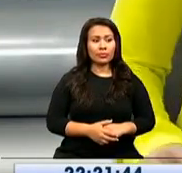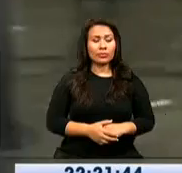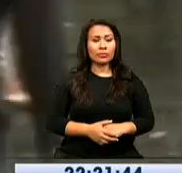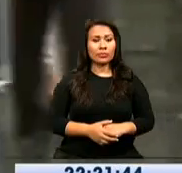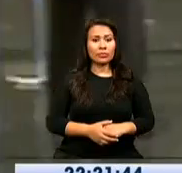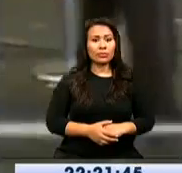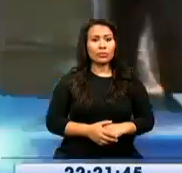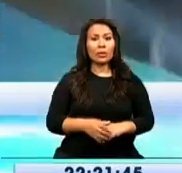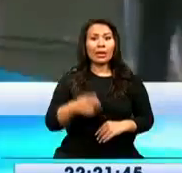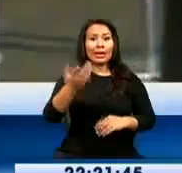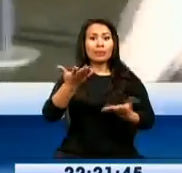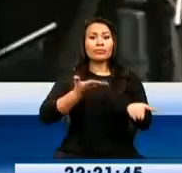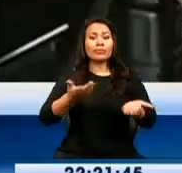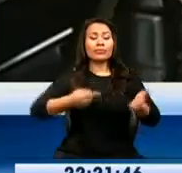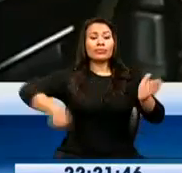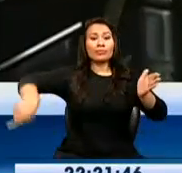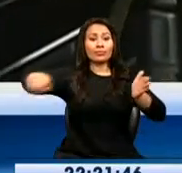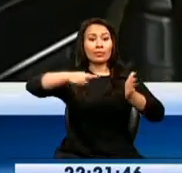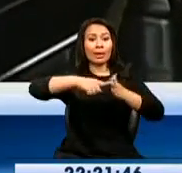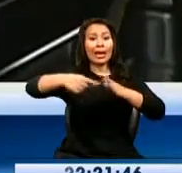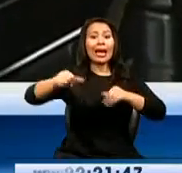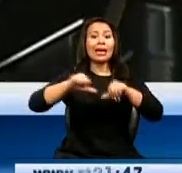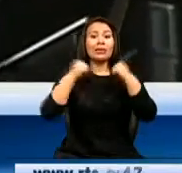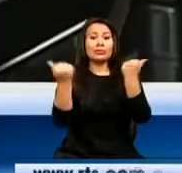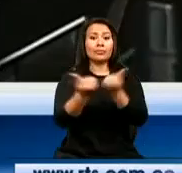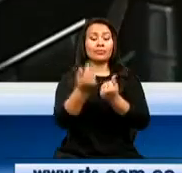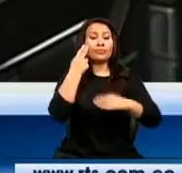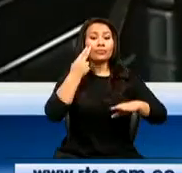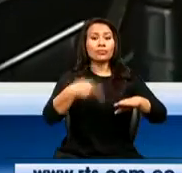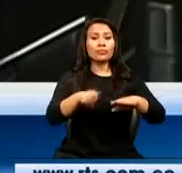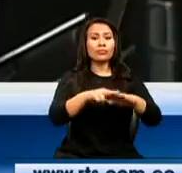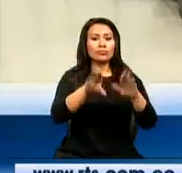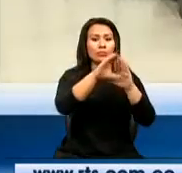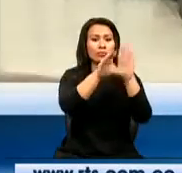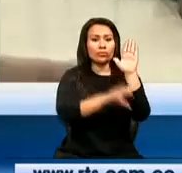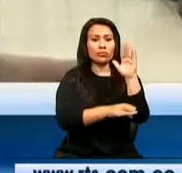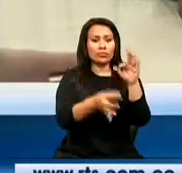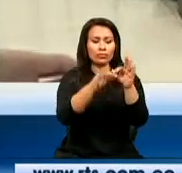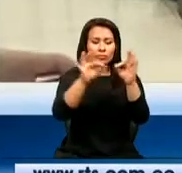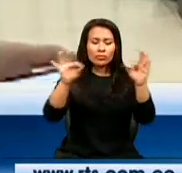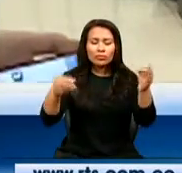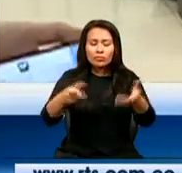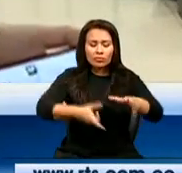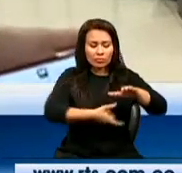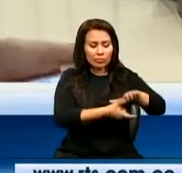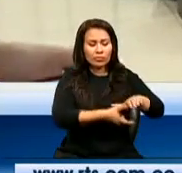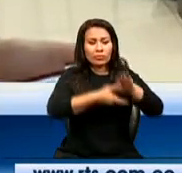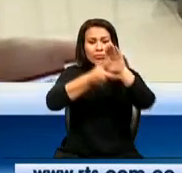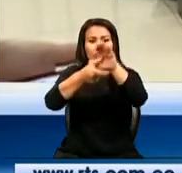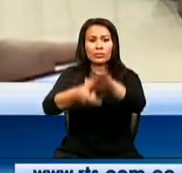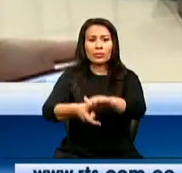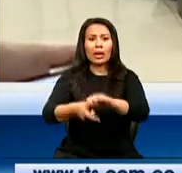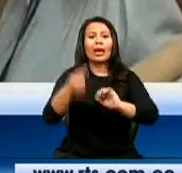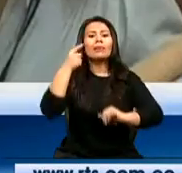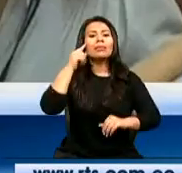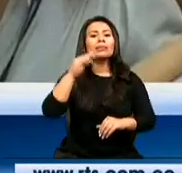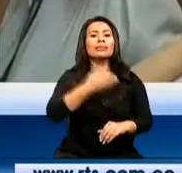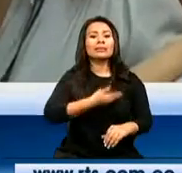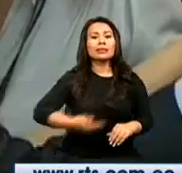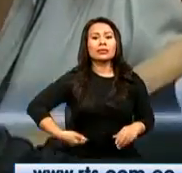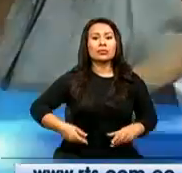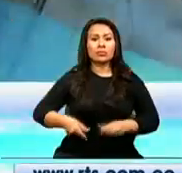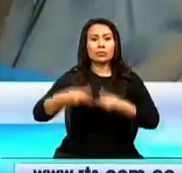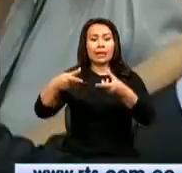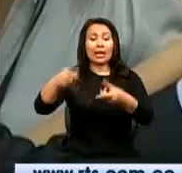En los pasillos de la Asamblea ya se habla del nuevo paquete de enmiendas constitucionales que será enviado por el presidente en los próximos días. En